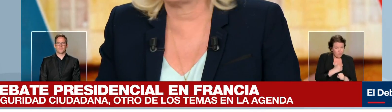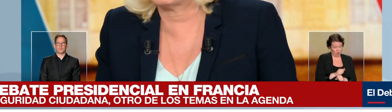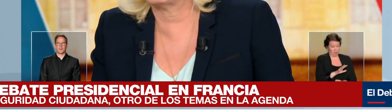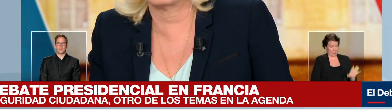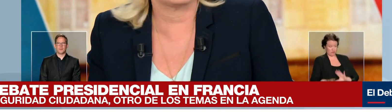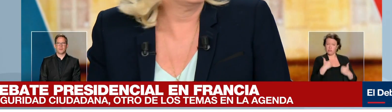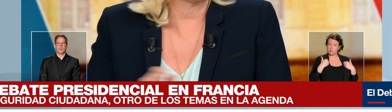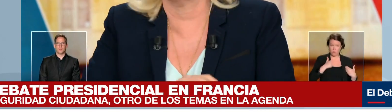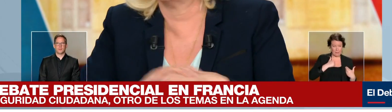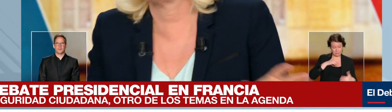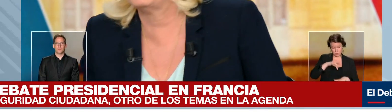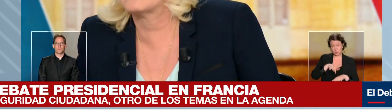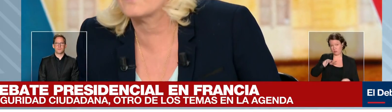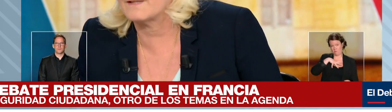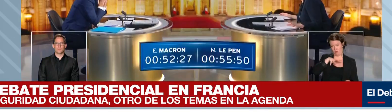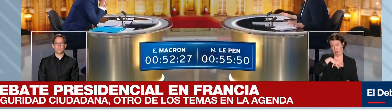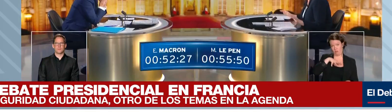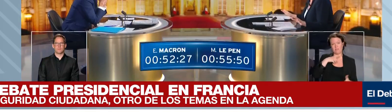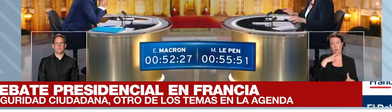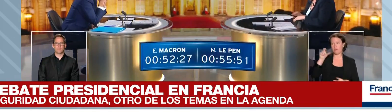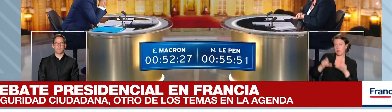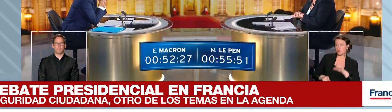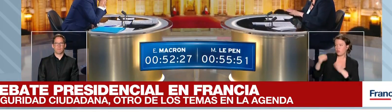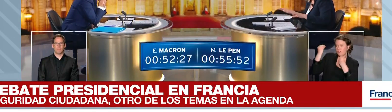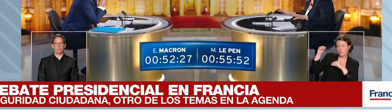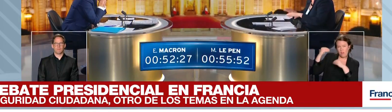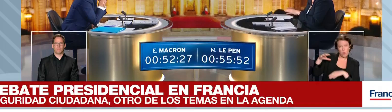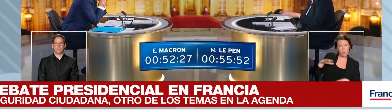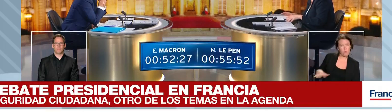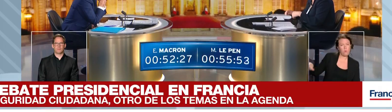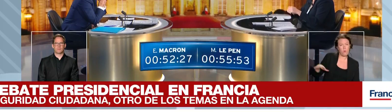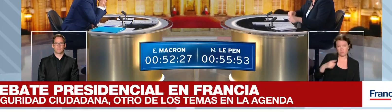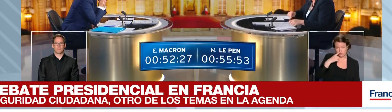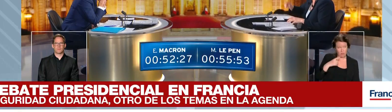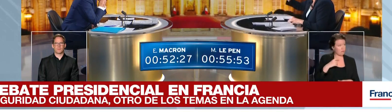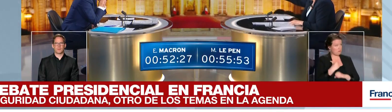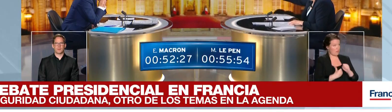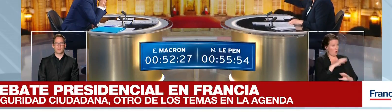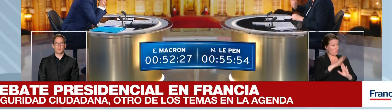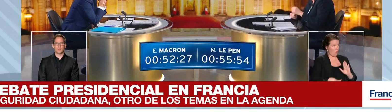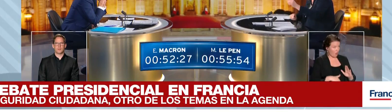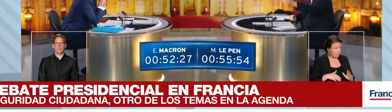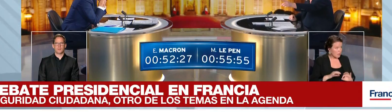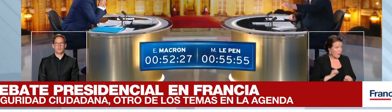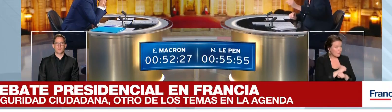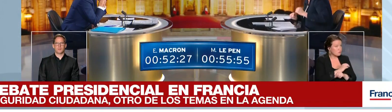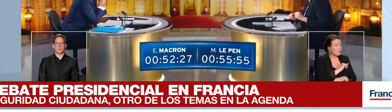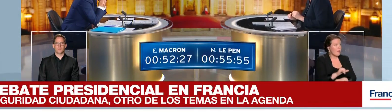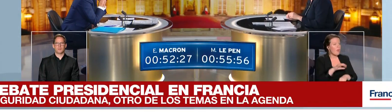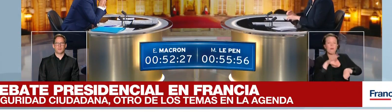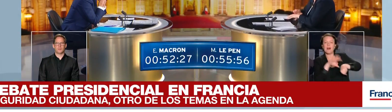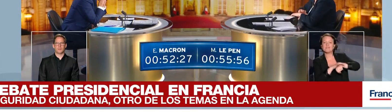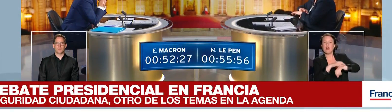he sido abogada y los delincuentes piensan que esa es la impunidad total, cuando se pueden hacer ajustes en las penas. Si la pena es llevar